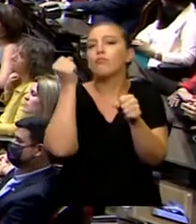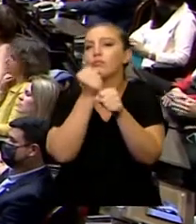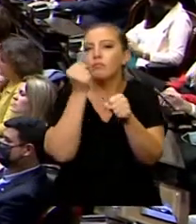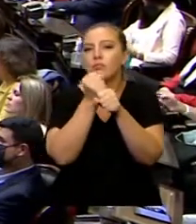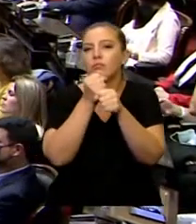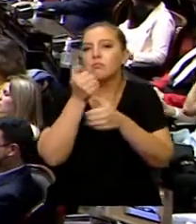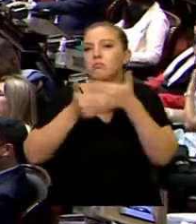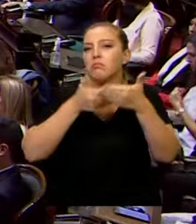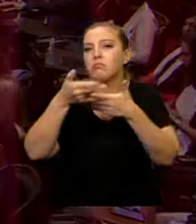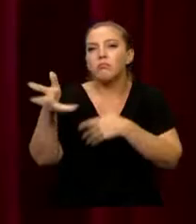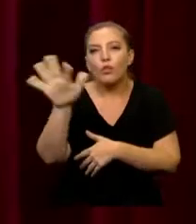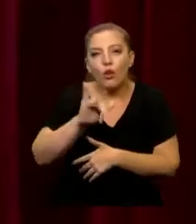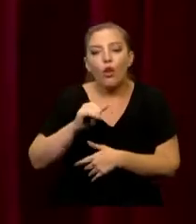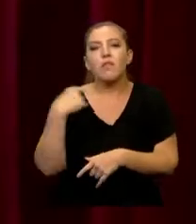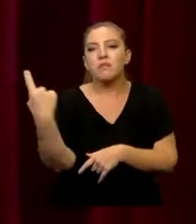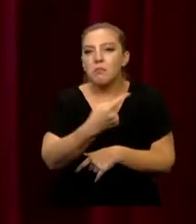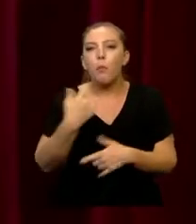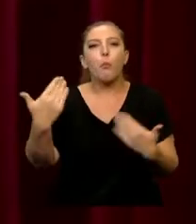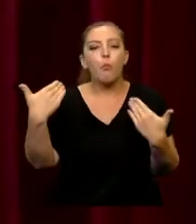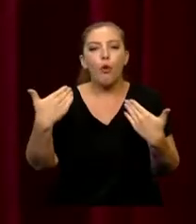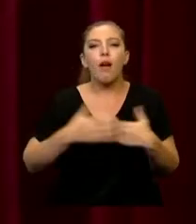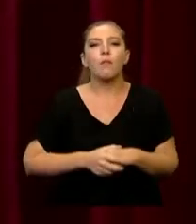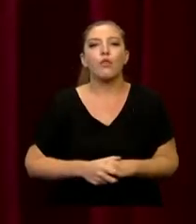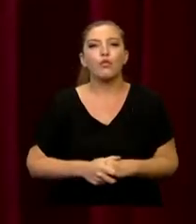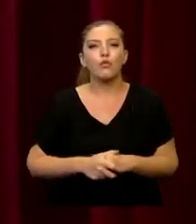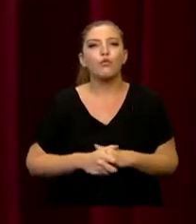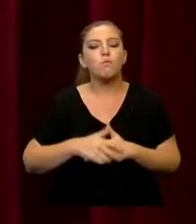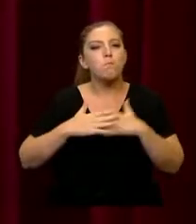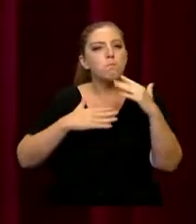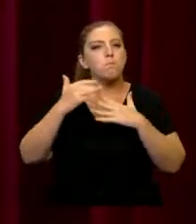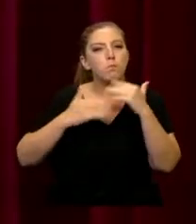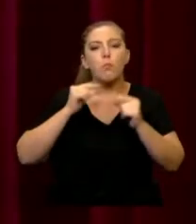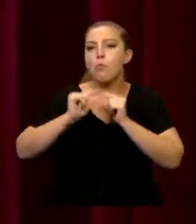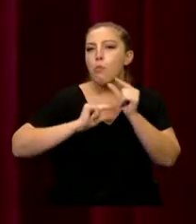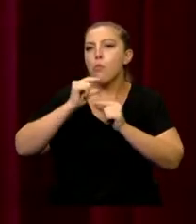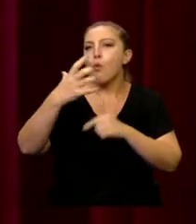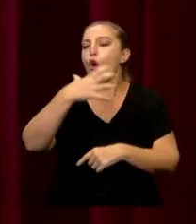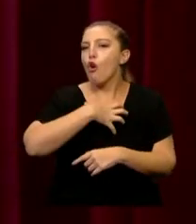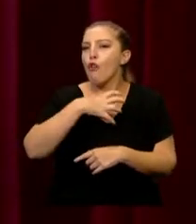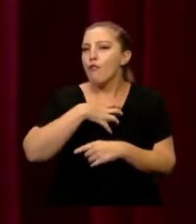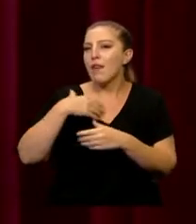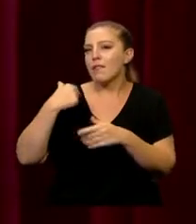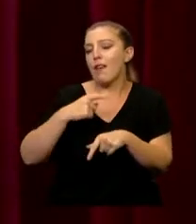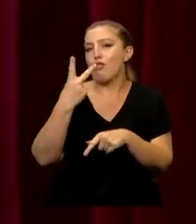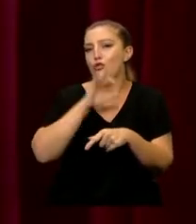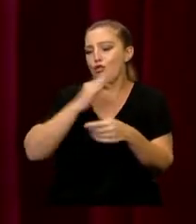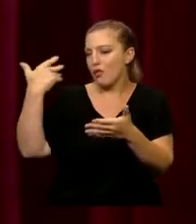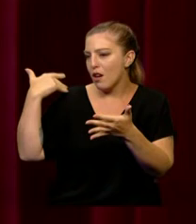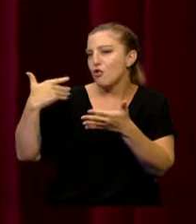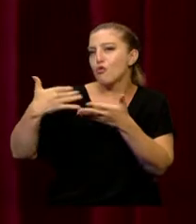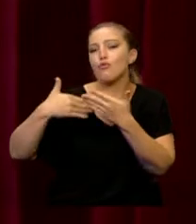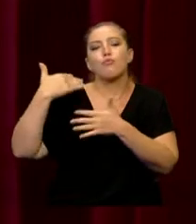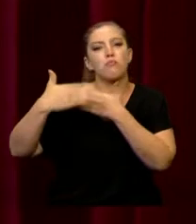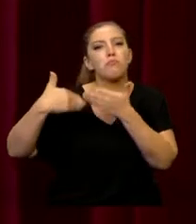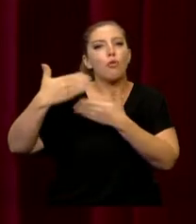cotidiano podamos construir la confianza que a lo mejor a lo largo de estos dos años pudimos construir con